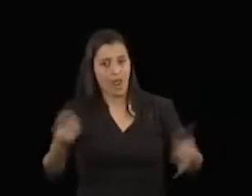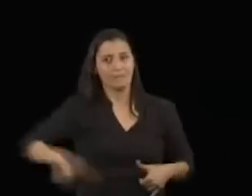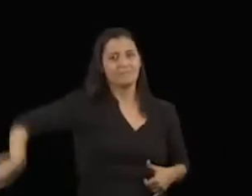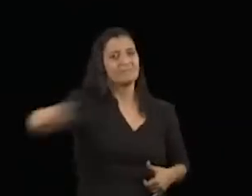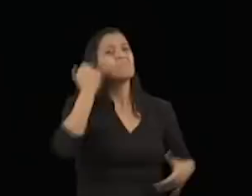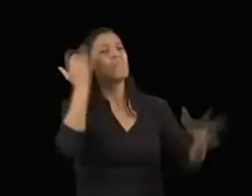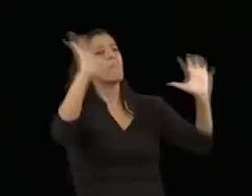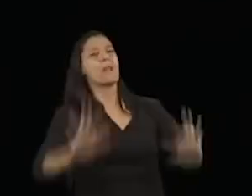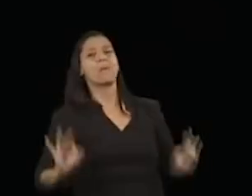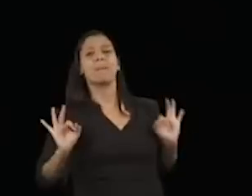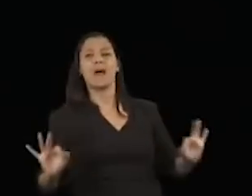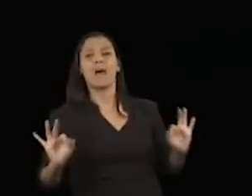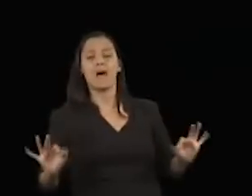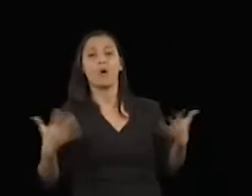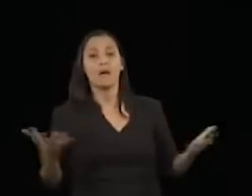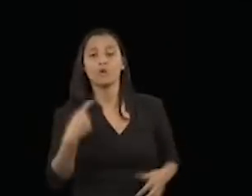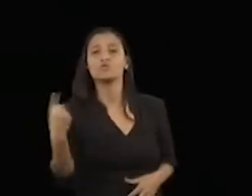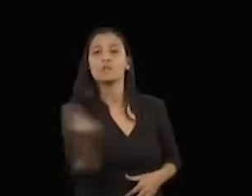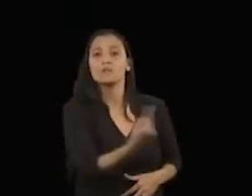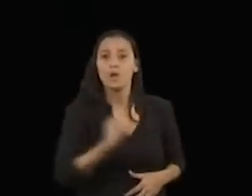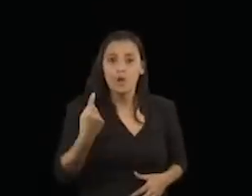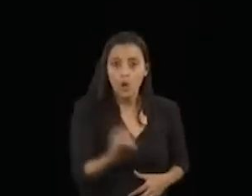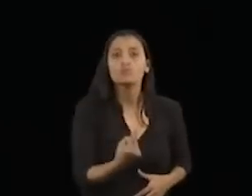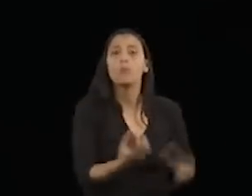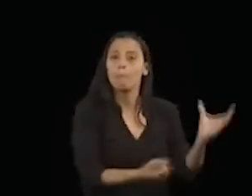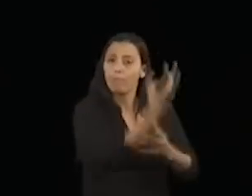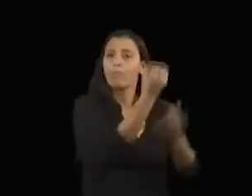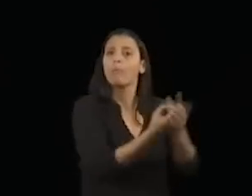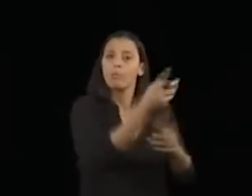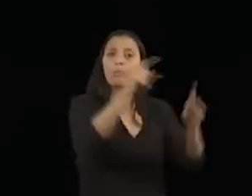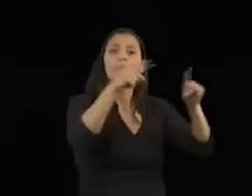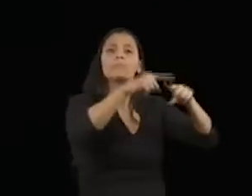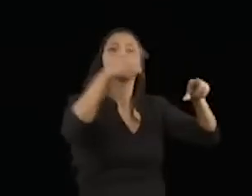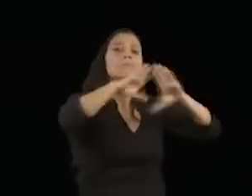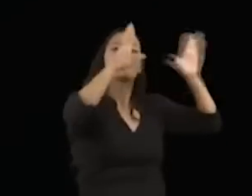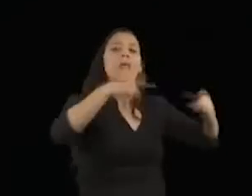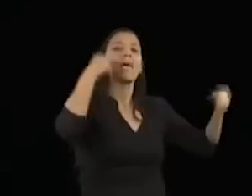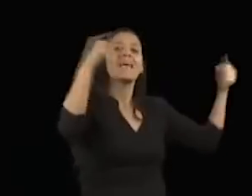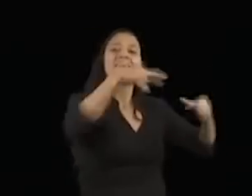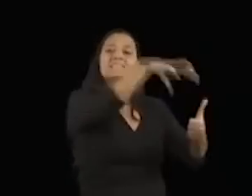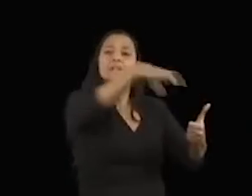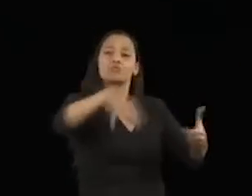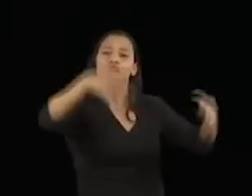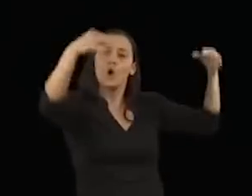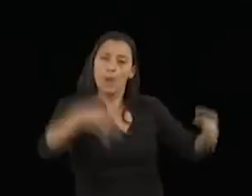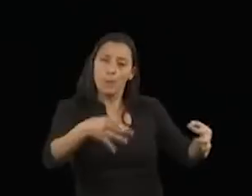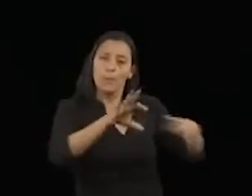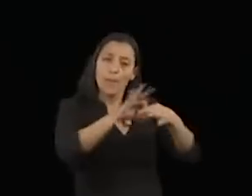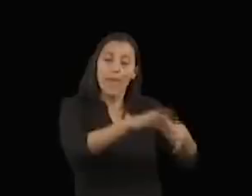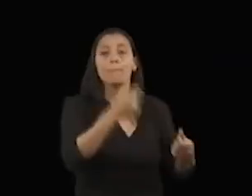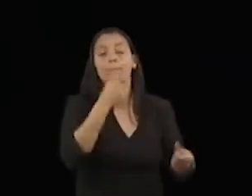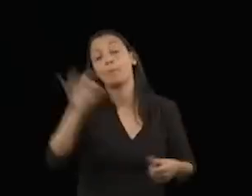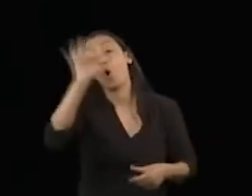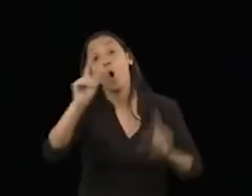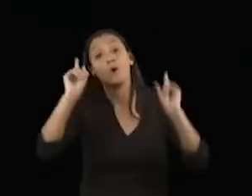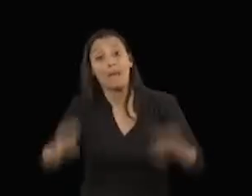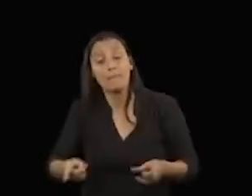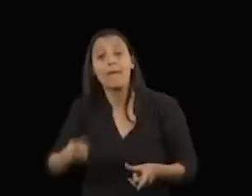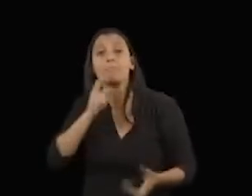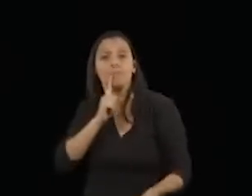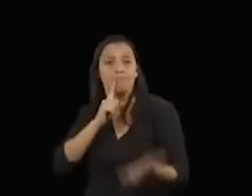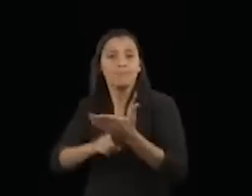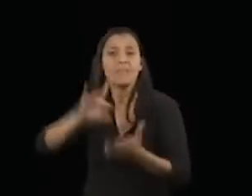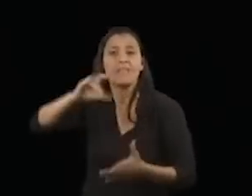Y si nosotros entonces generamos las instituciones correctas, ya sea el DNU, ya